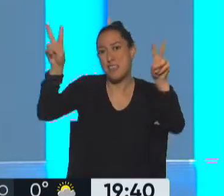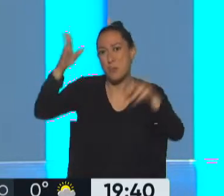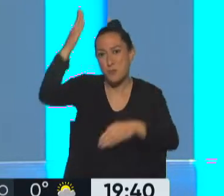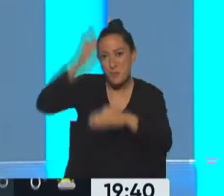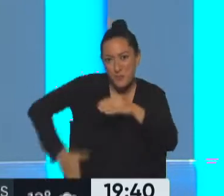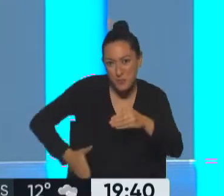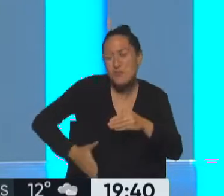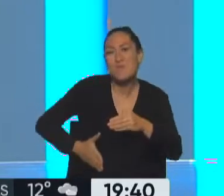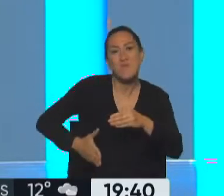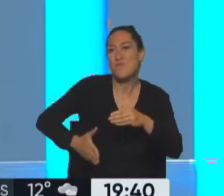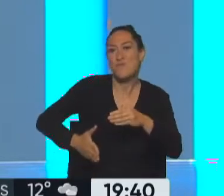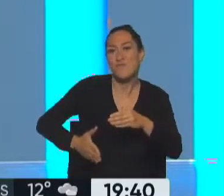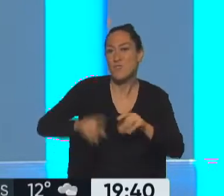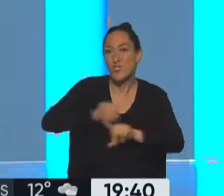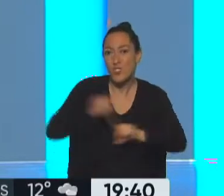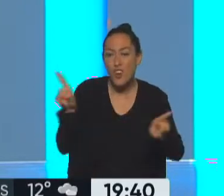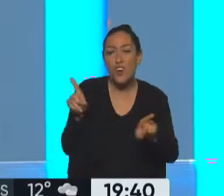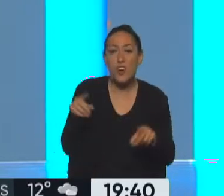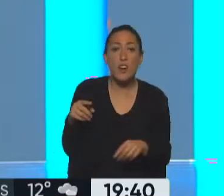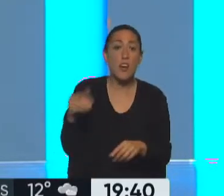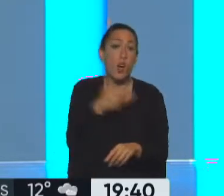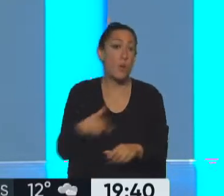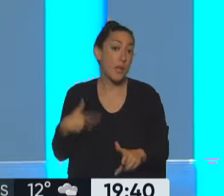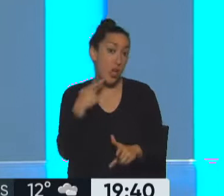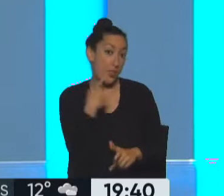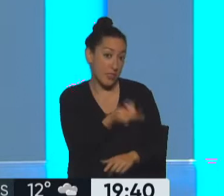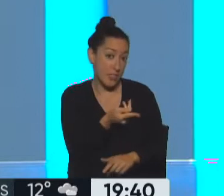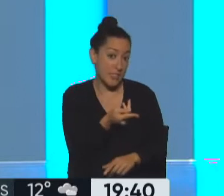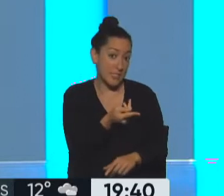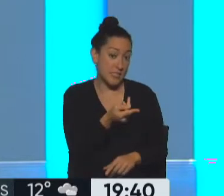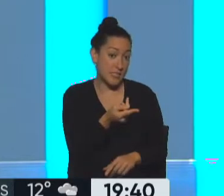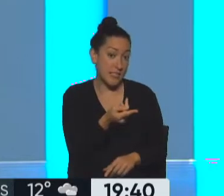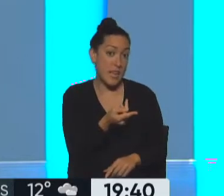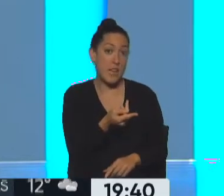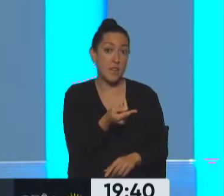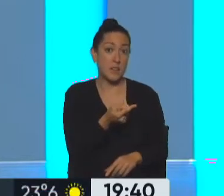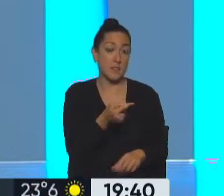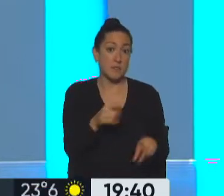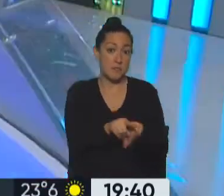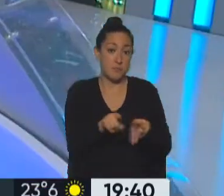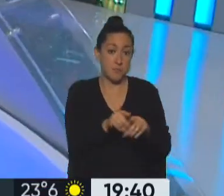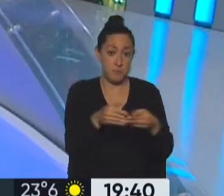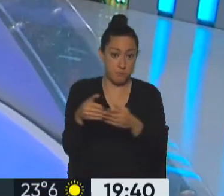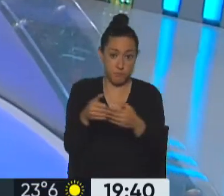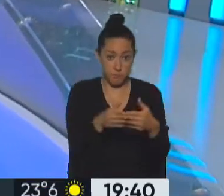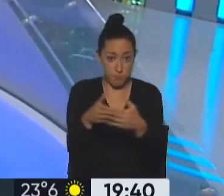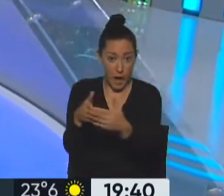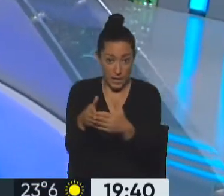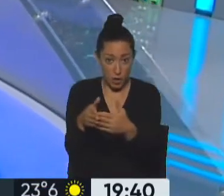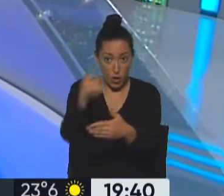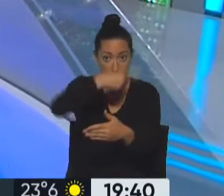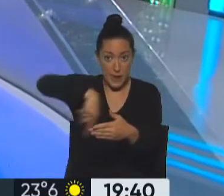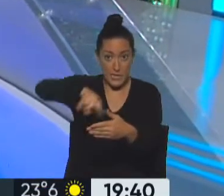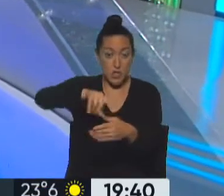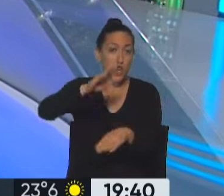a los migrantes dice que quienes le cedieron sus banderas a esas embarcaciones tienen